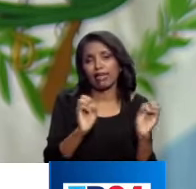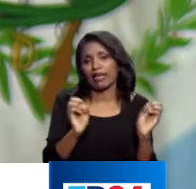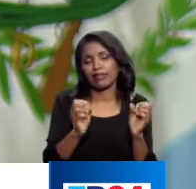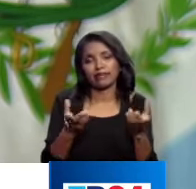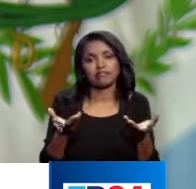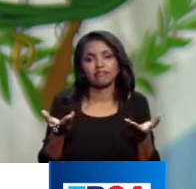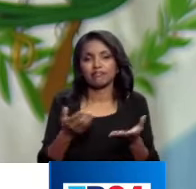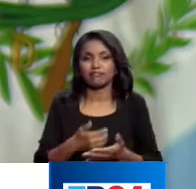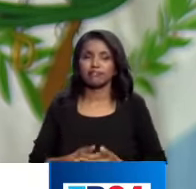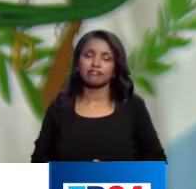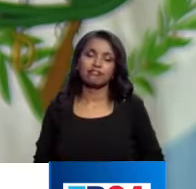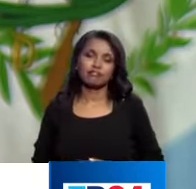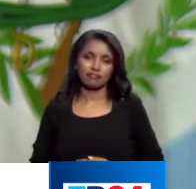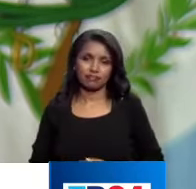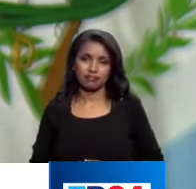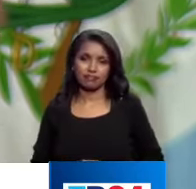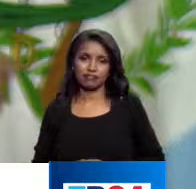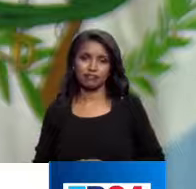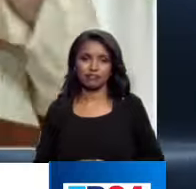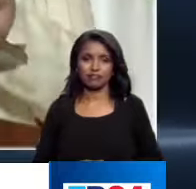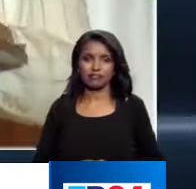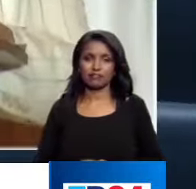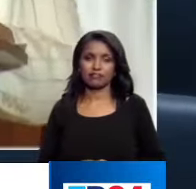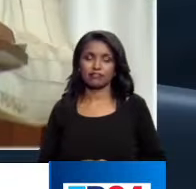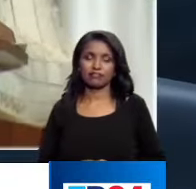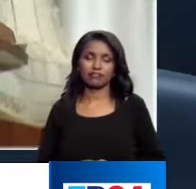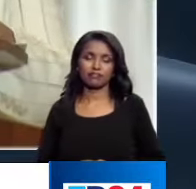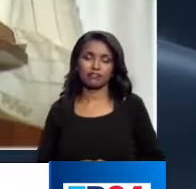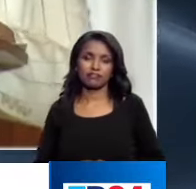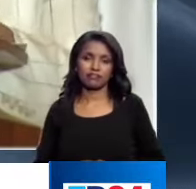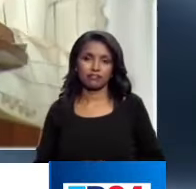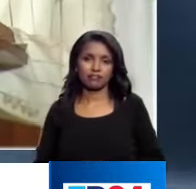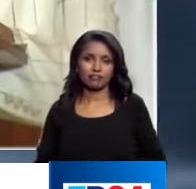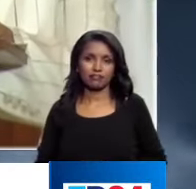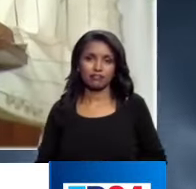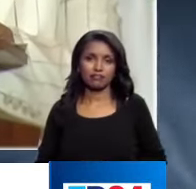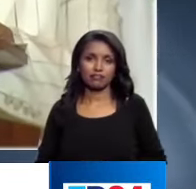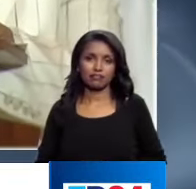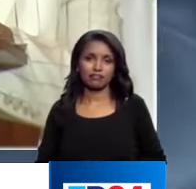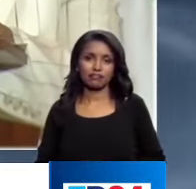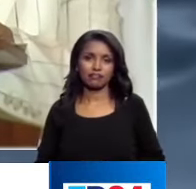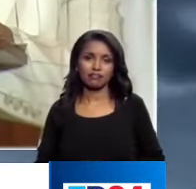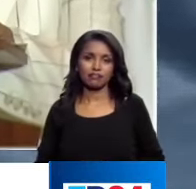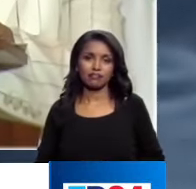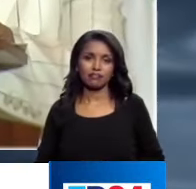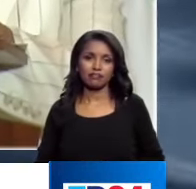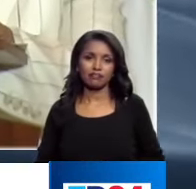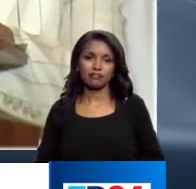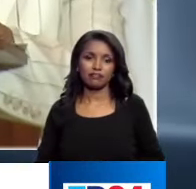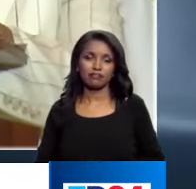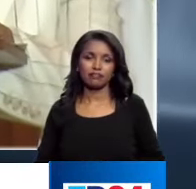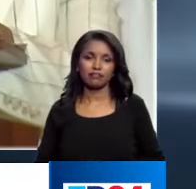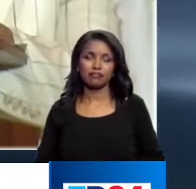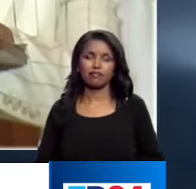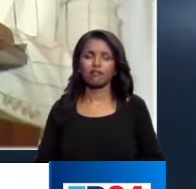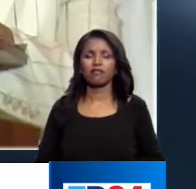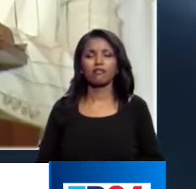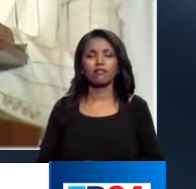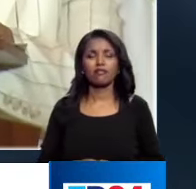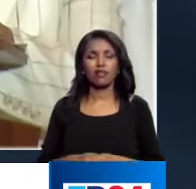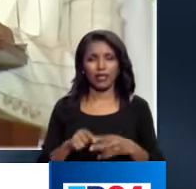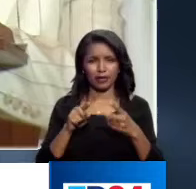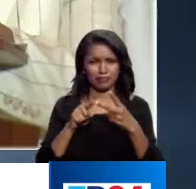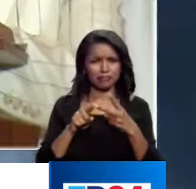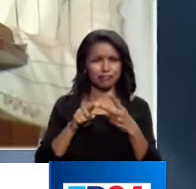al turismo pequeño, mediano, comunitario. Señora Maribel, nos indica